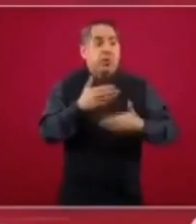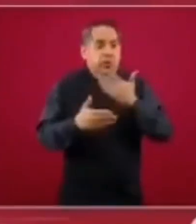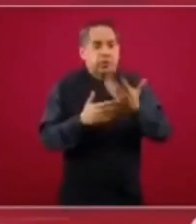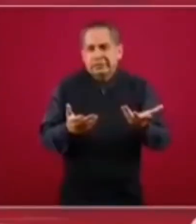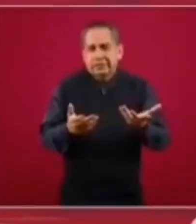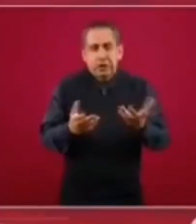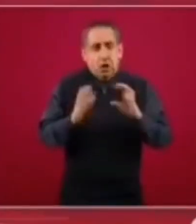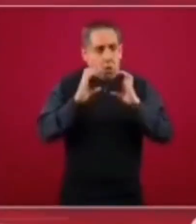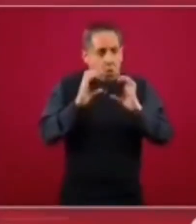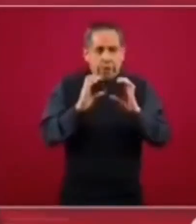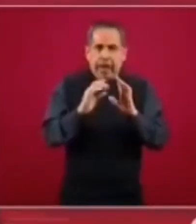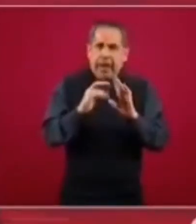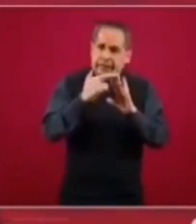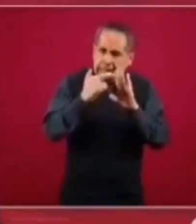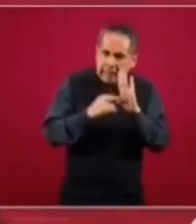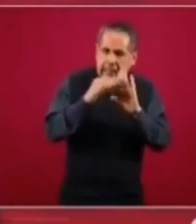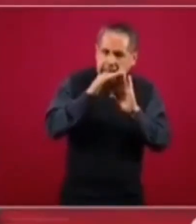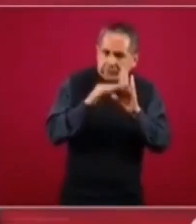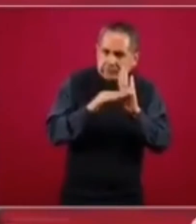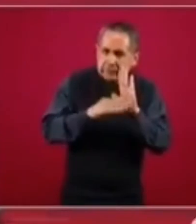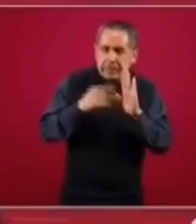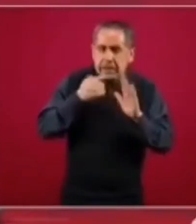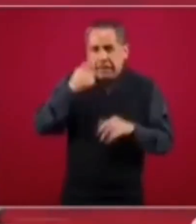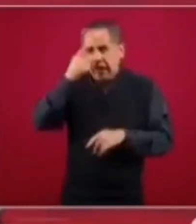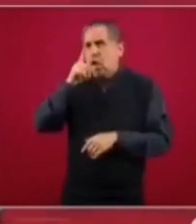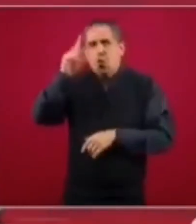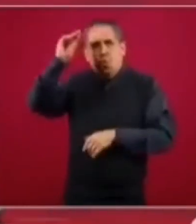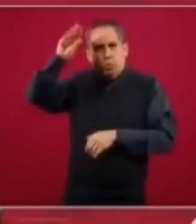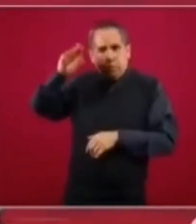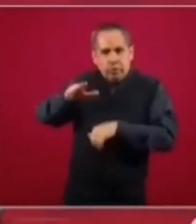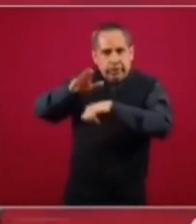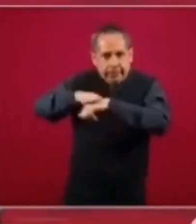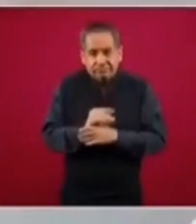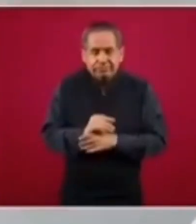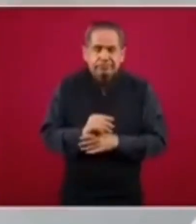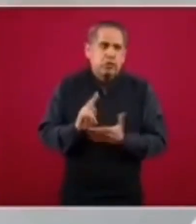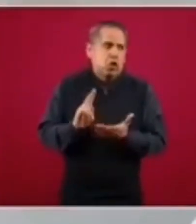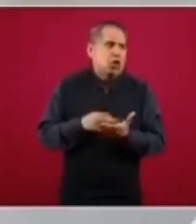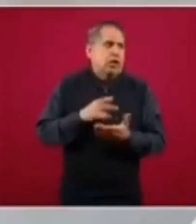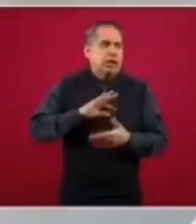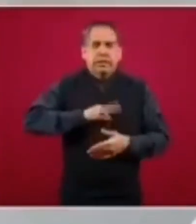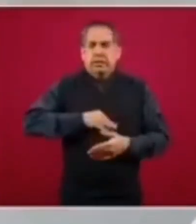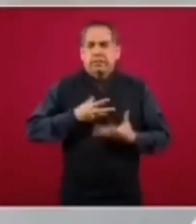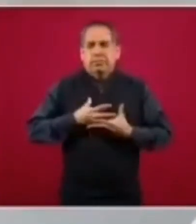no se cuenten los límites contemplados en los semáforos y